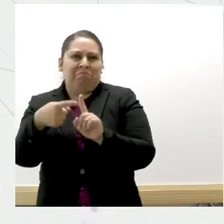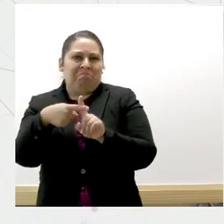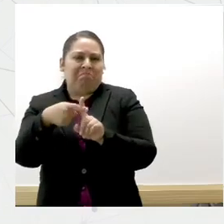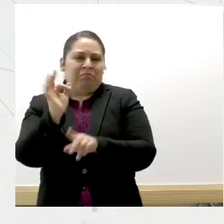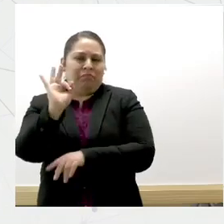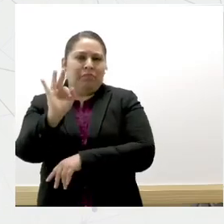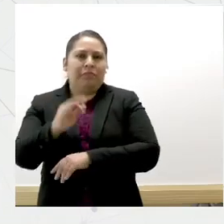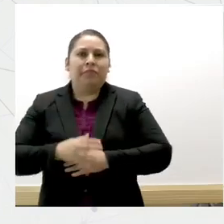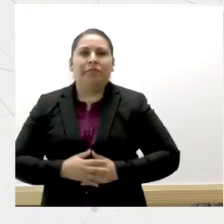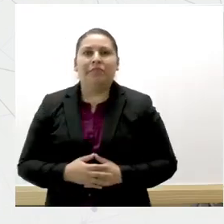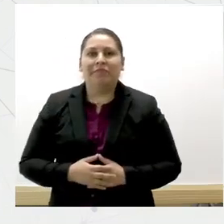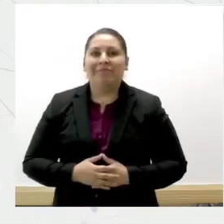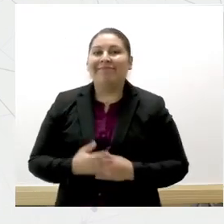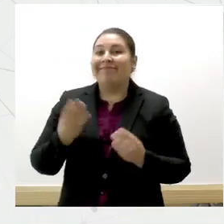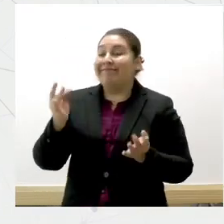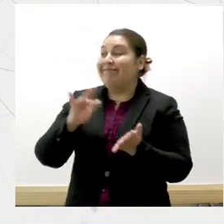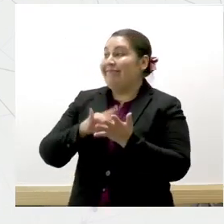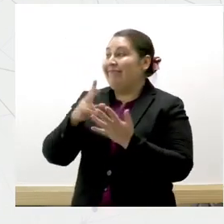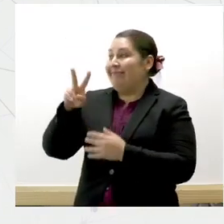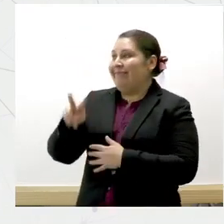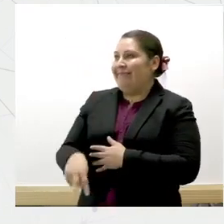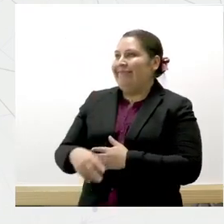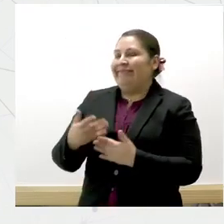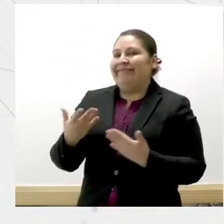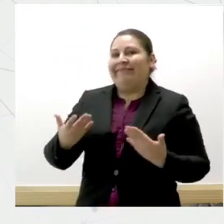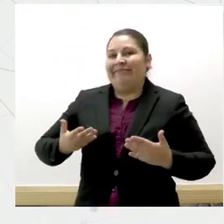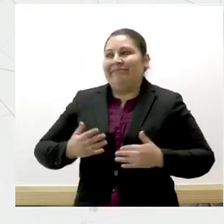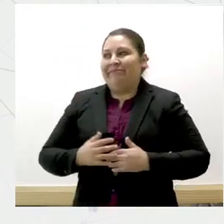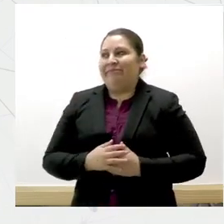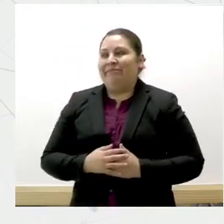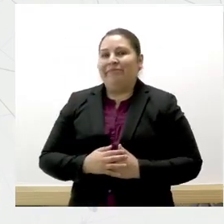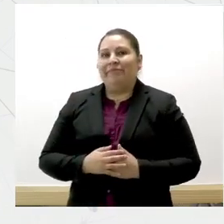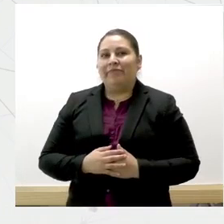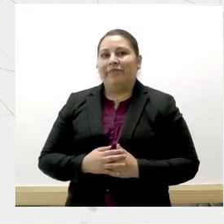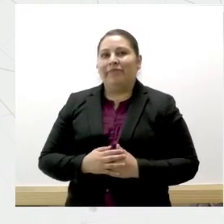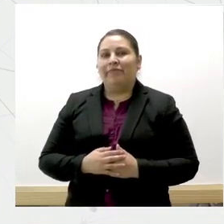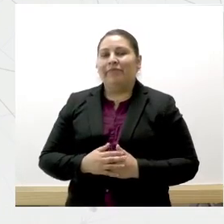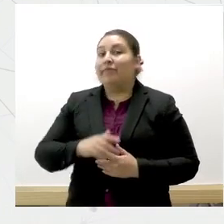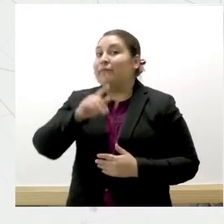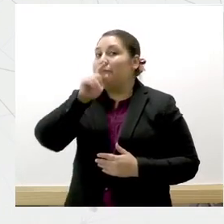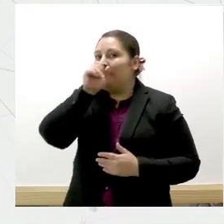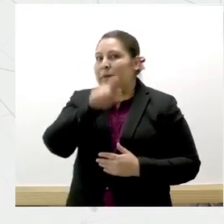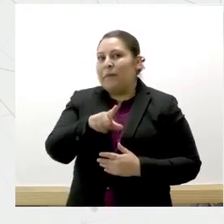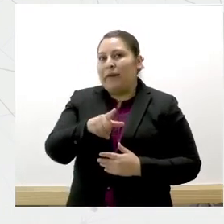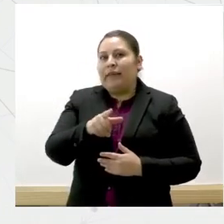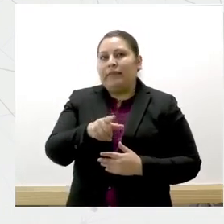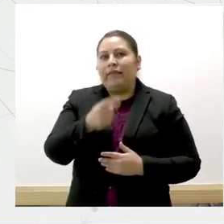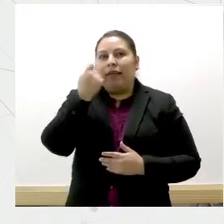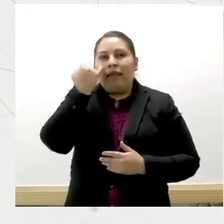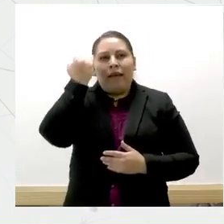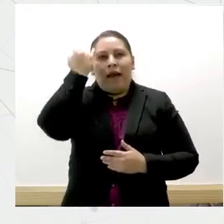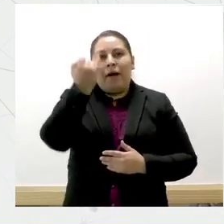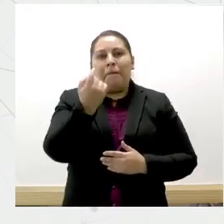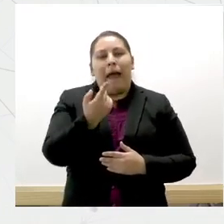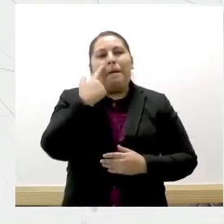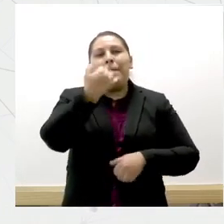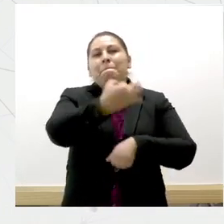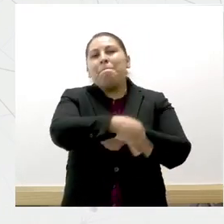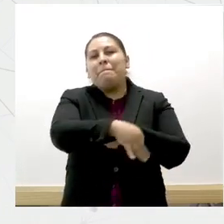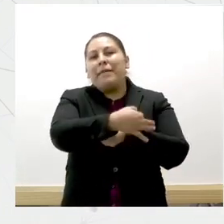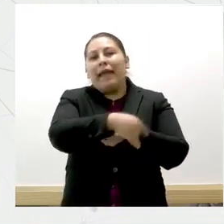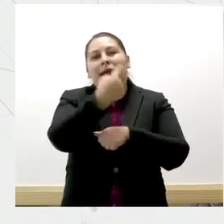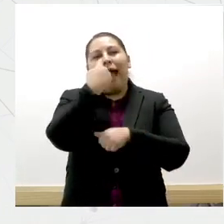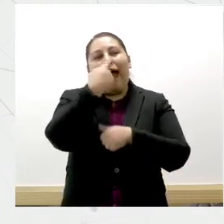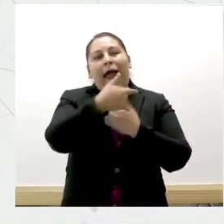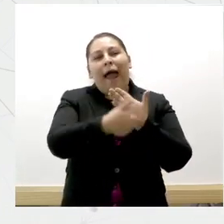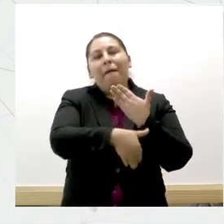Muchas gracias, Concepción. Sí, justamente pues esta idea de que son temporales, ¿no? De que no es algo que va a existir siempre,